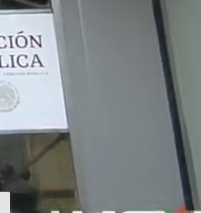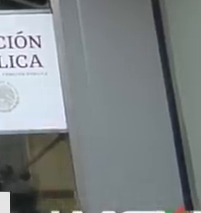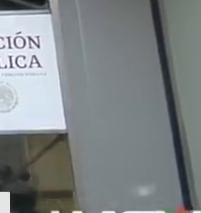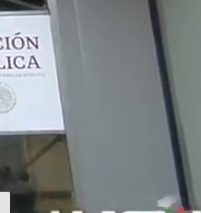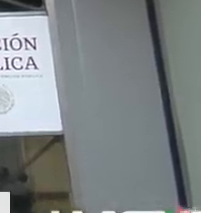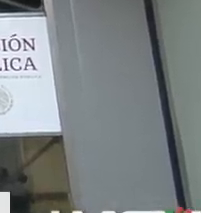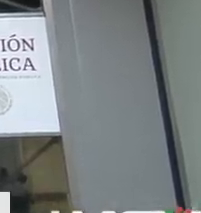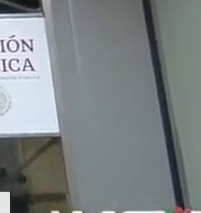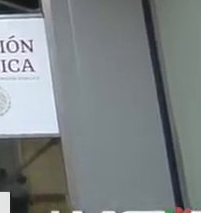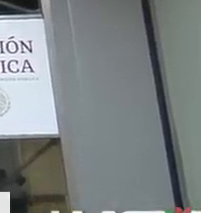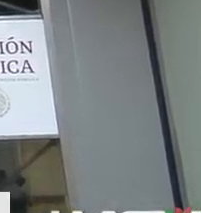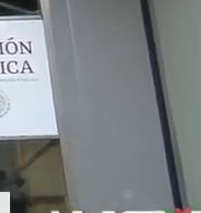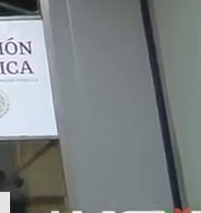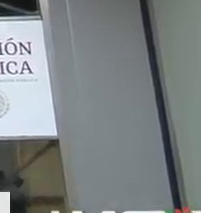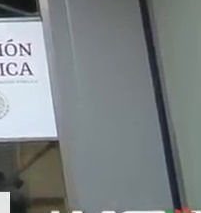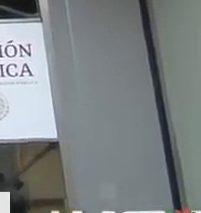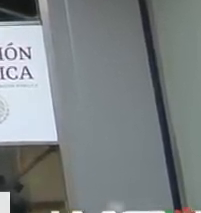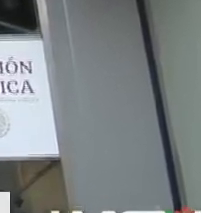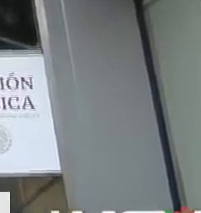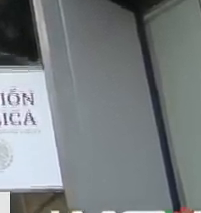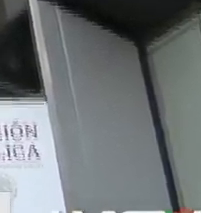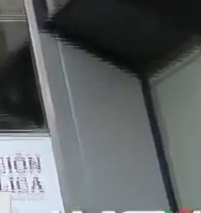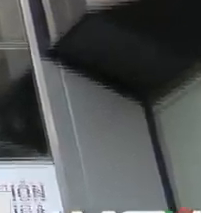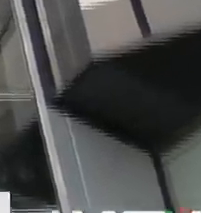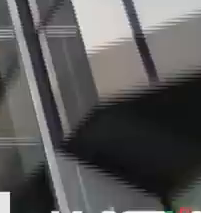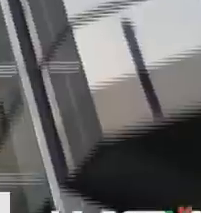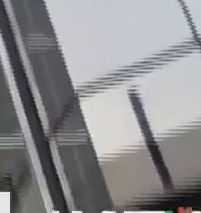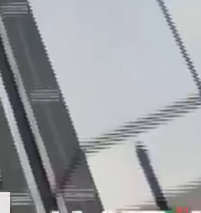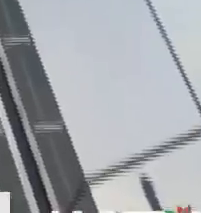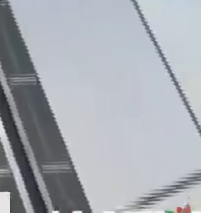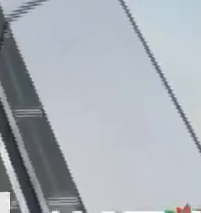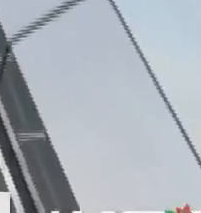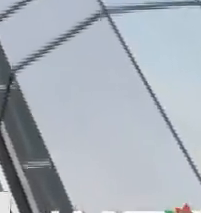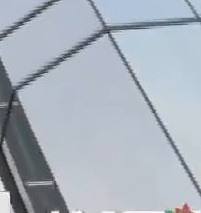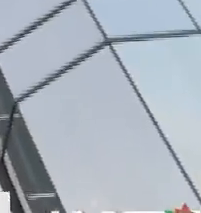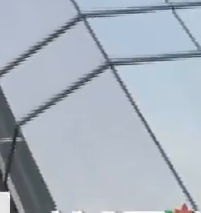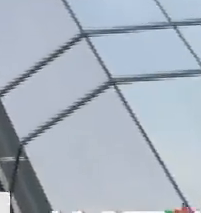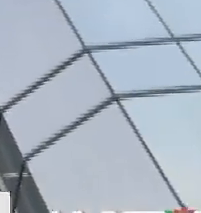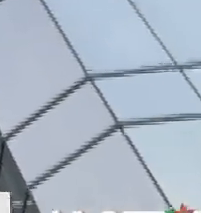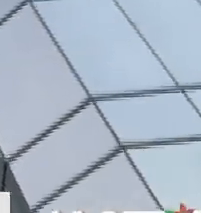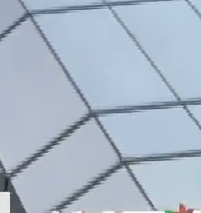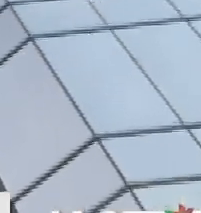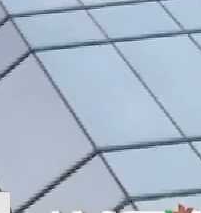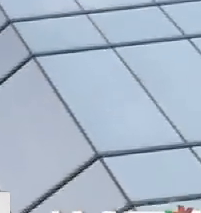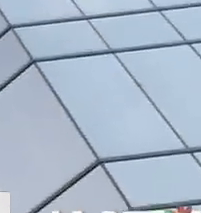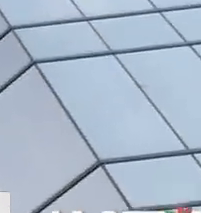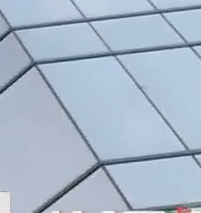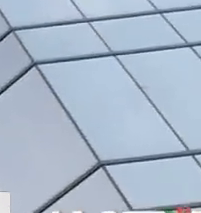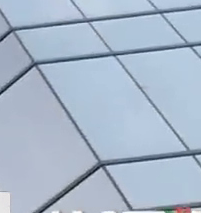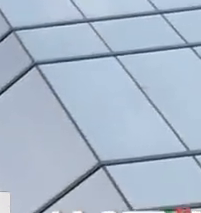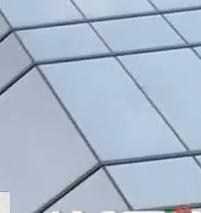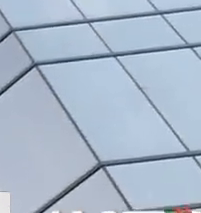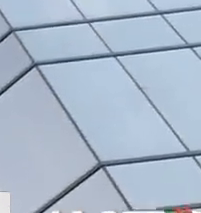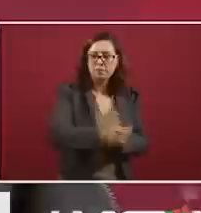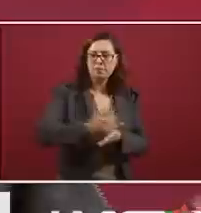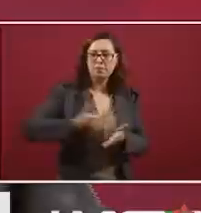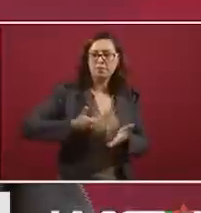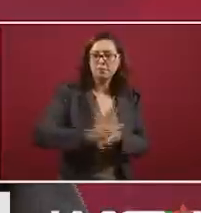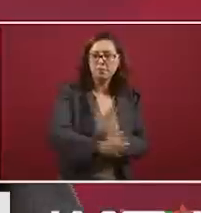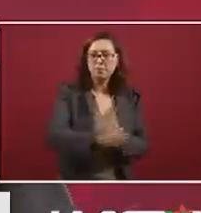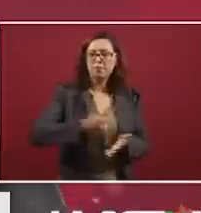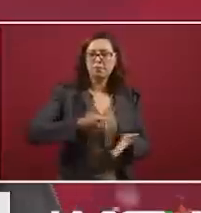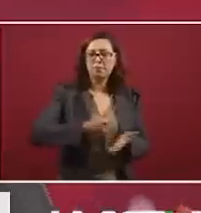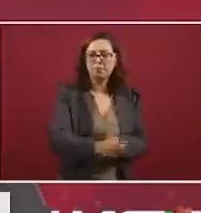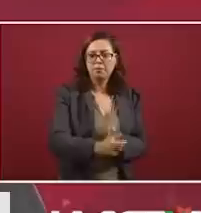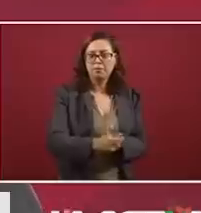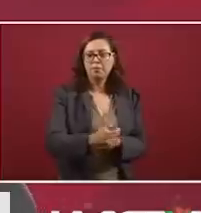funcionario aquellos bienes que sean, estén a nombre o hayan sido adquiridos por alguien con quien pudiese